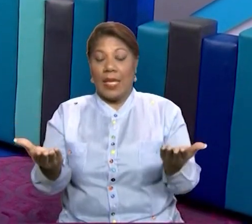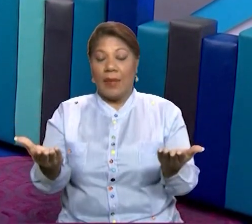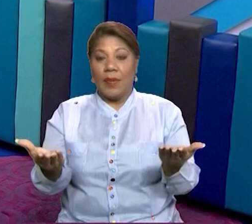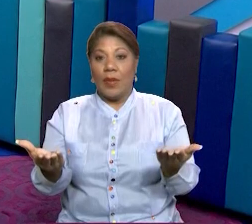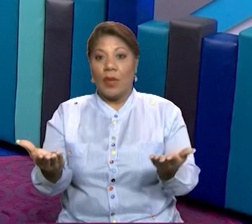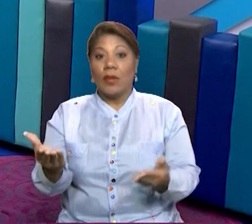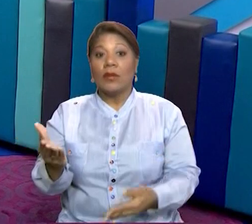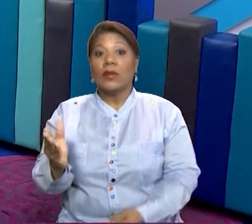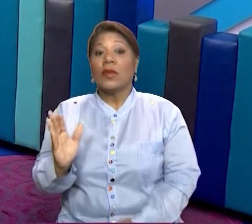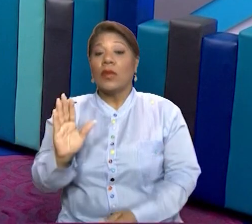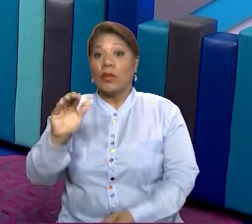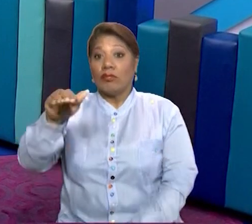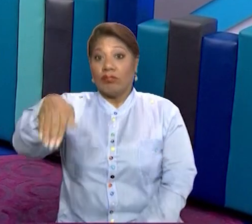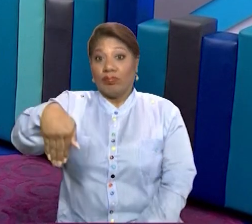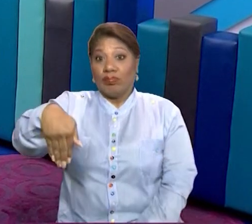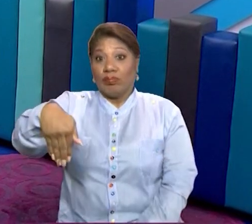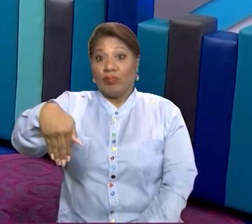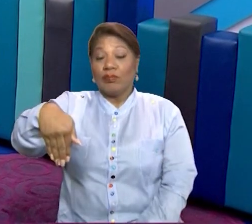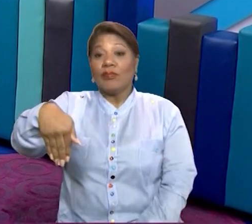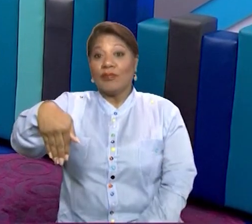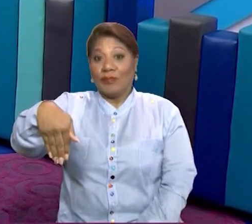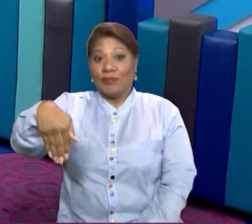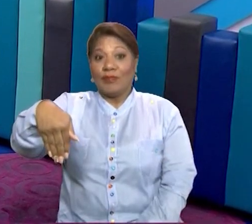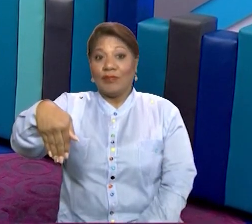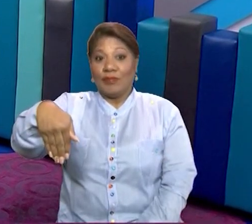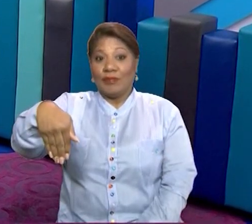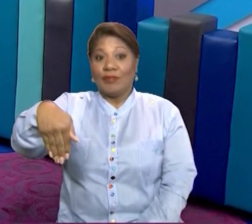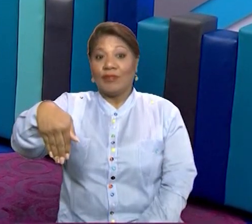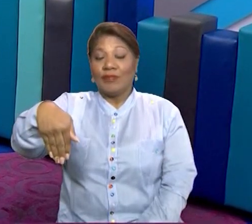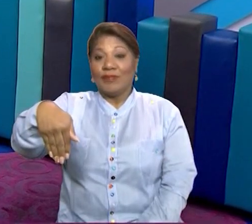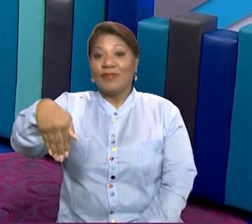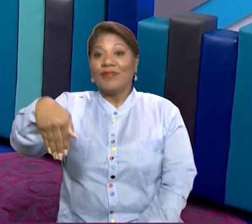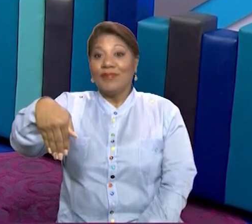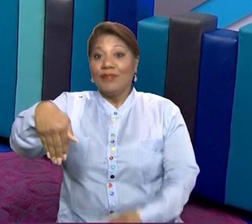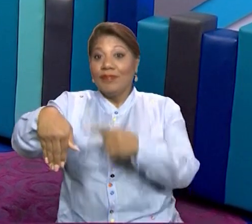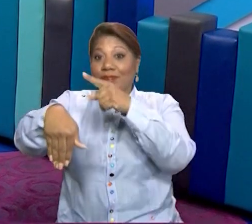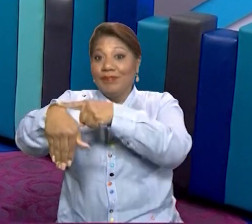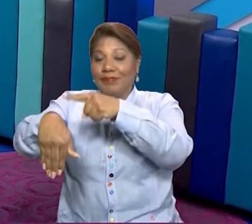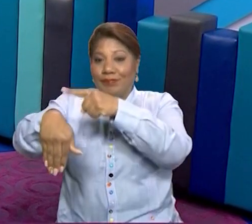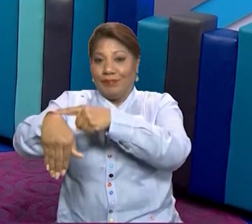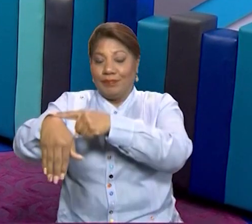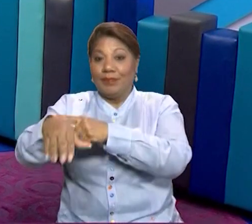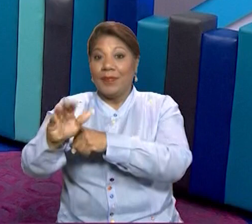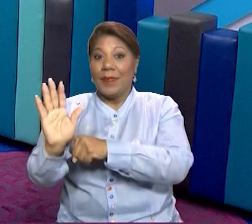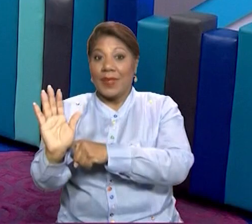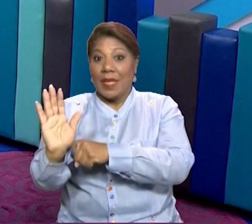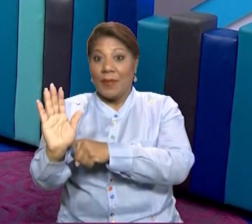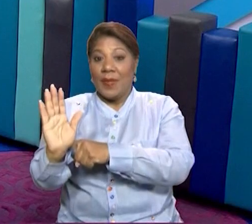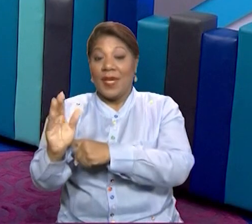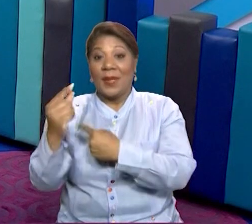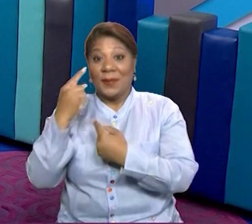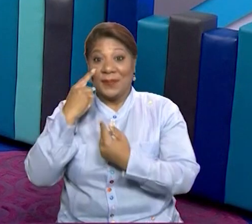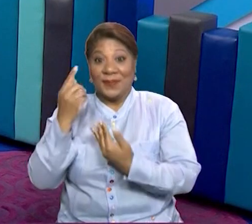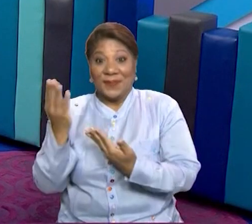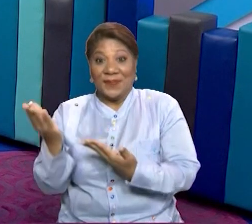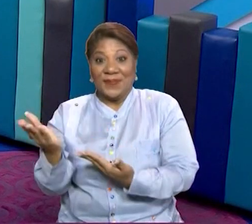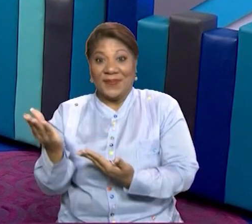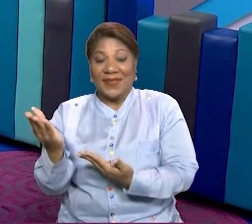Apunto hacia abajo con mi pie, haciendo la articulación del tobillo y ahora lo giro. De